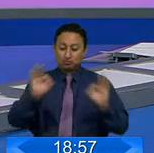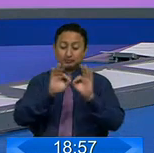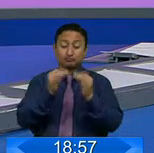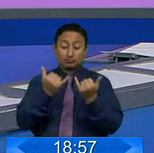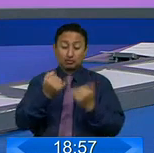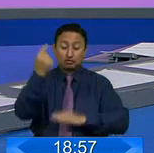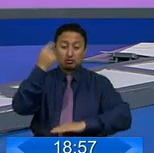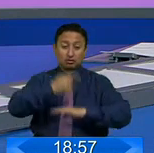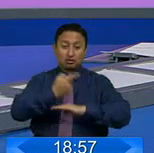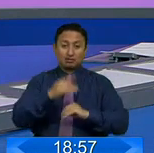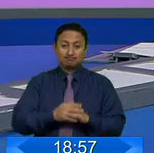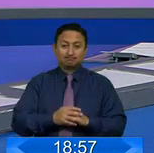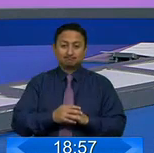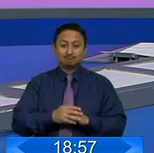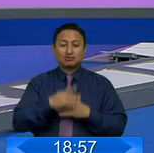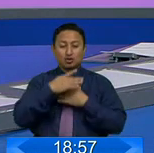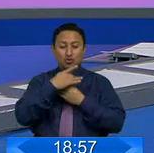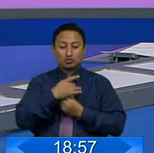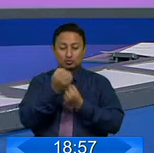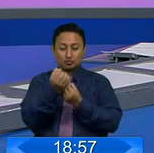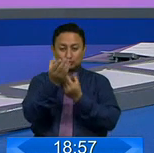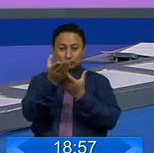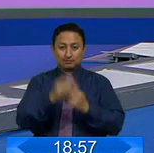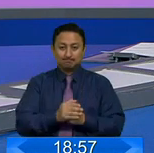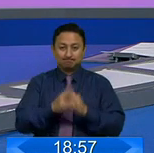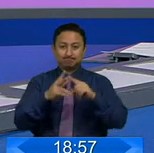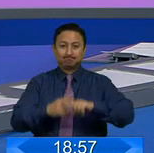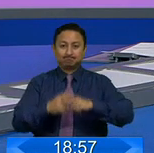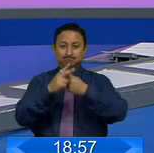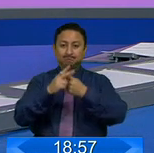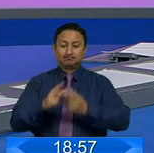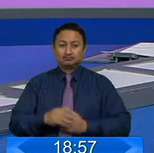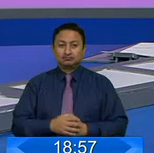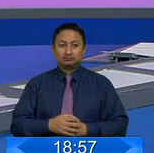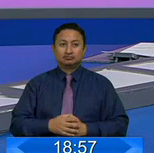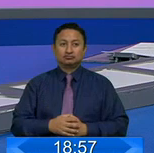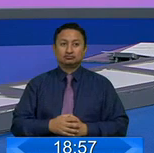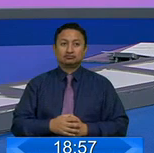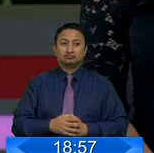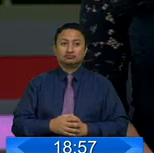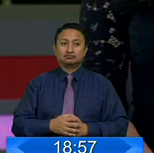esta jornada. Es un privilegio trabajar para ustedes. Aquí iniciamos.